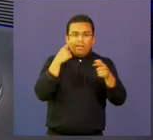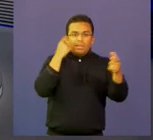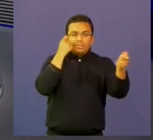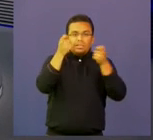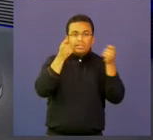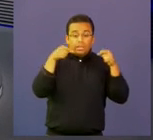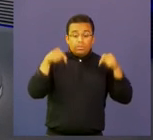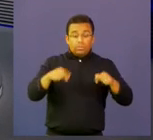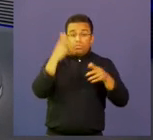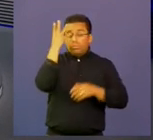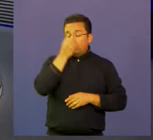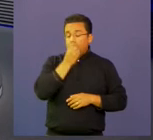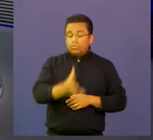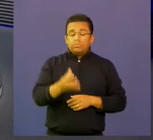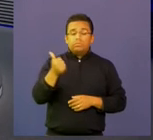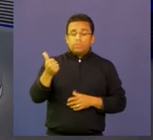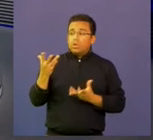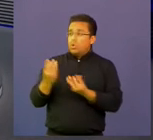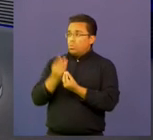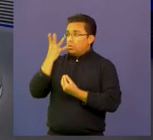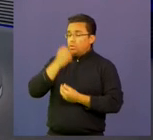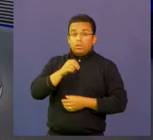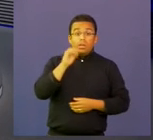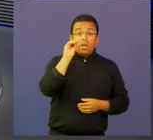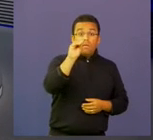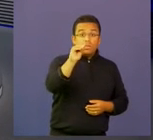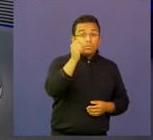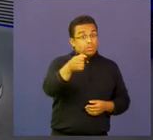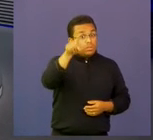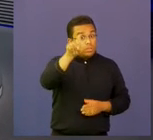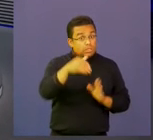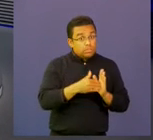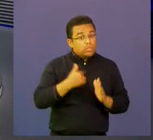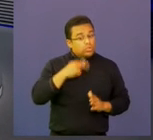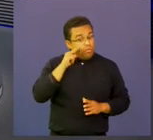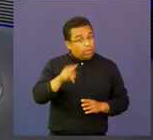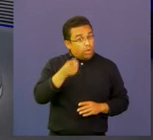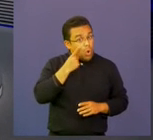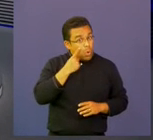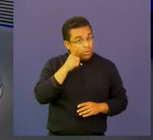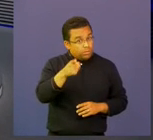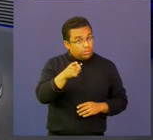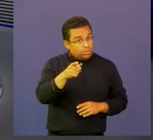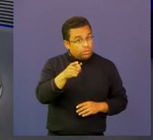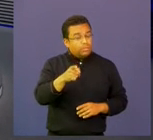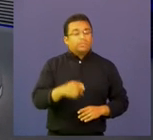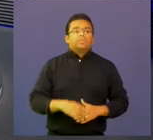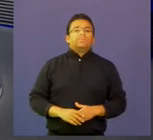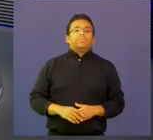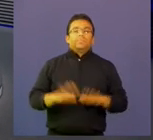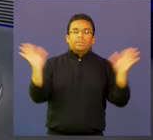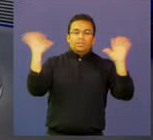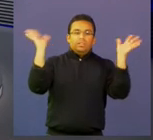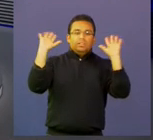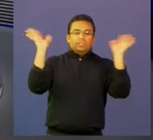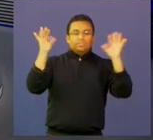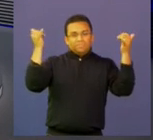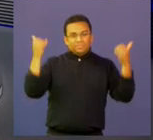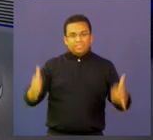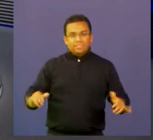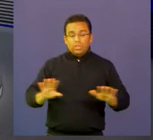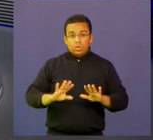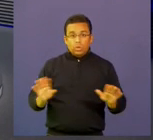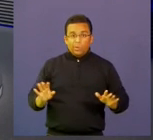que viene haciendo este equipo tan maravilloso. Entonces, mañana 16.000, pilas, voy a estar mirando. Bueno, entonces, los despedimos. Sé que